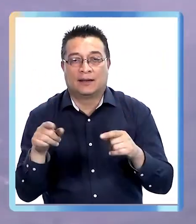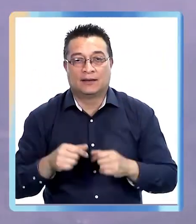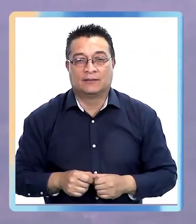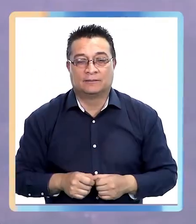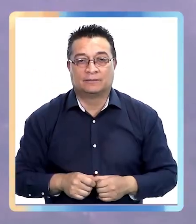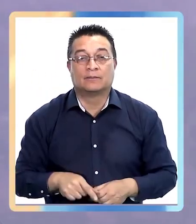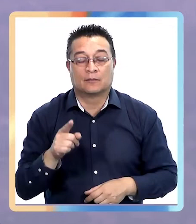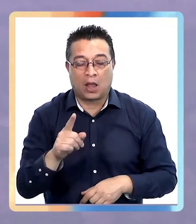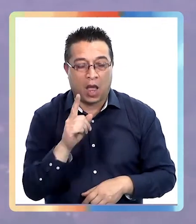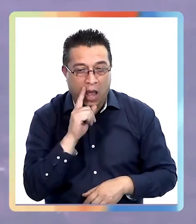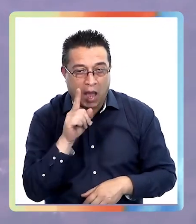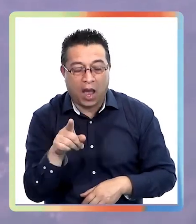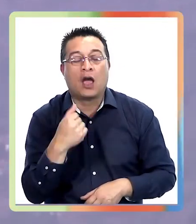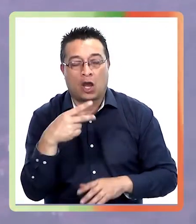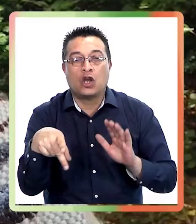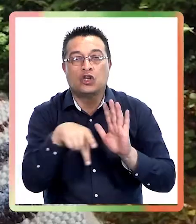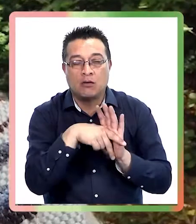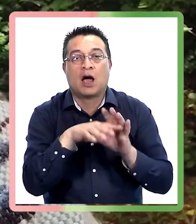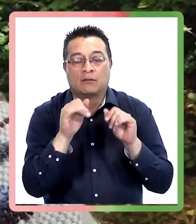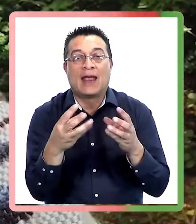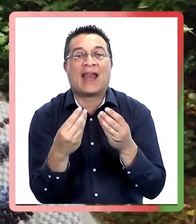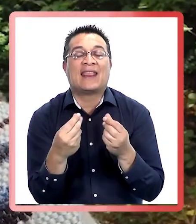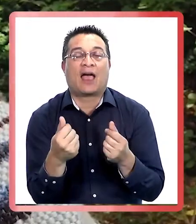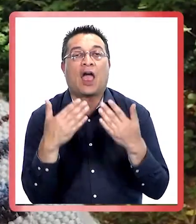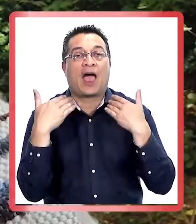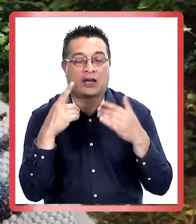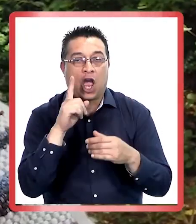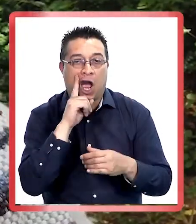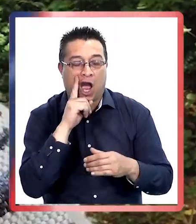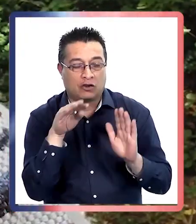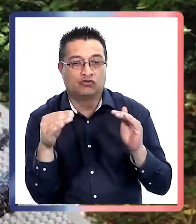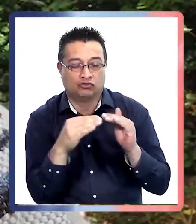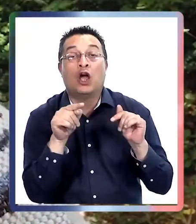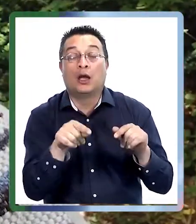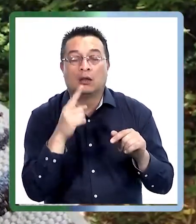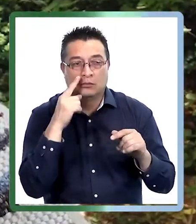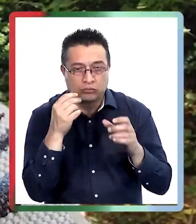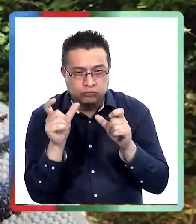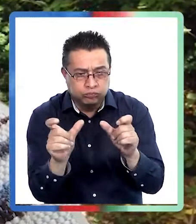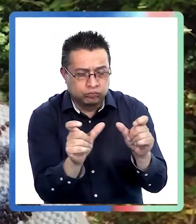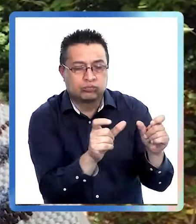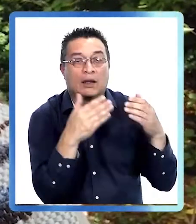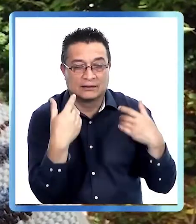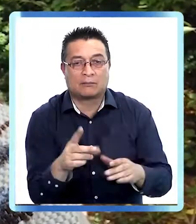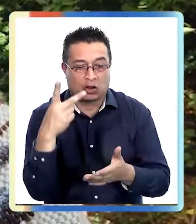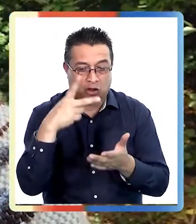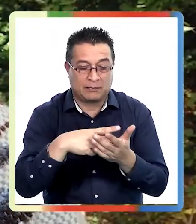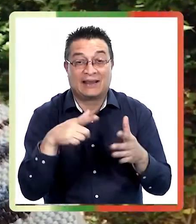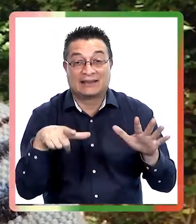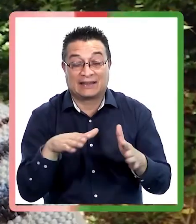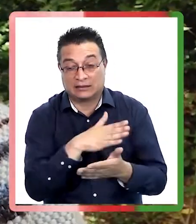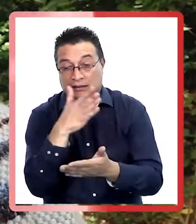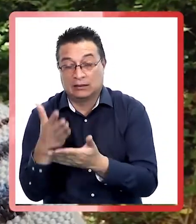SINCA. Existe una superación de la norma primaria de calidad de aire, lo cual se constató gracias a monitoreos que hemos desarrollado desde el